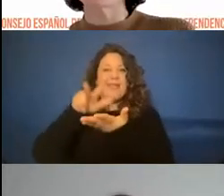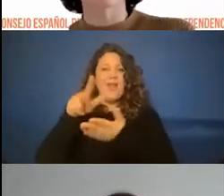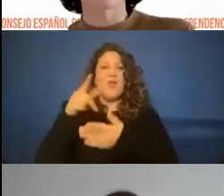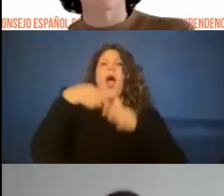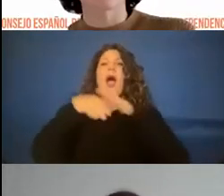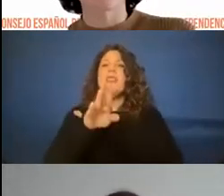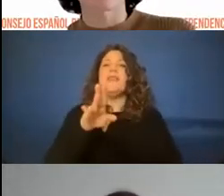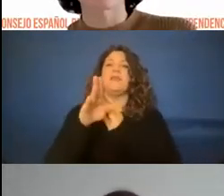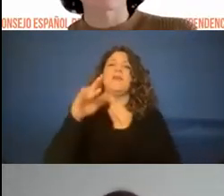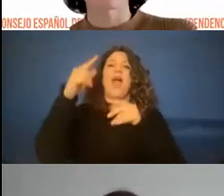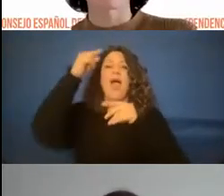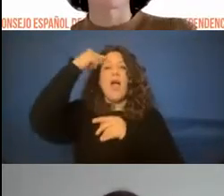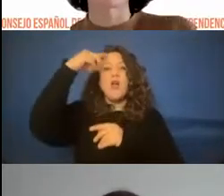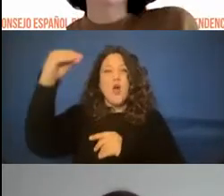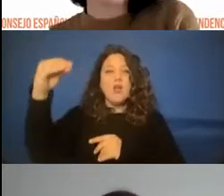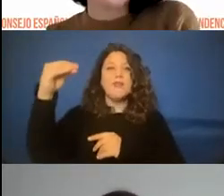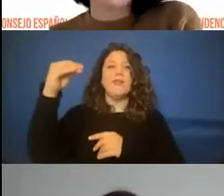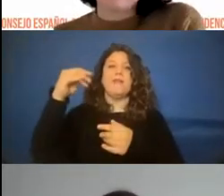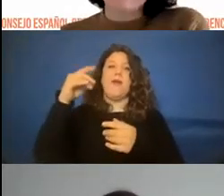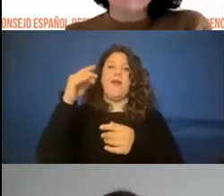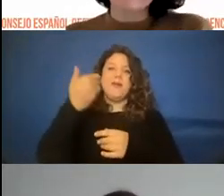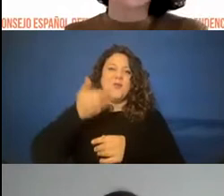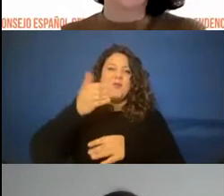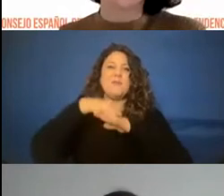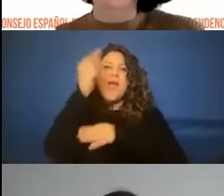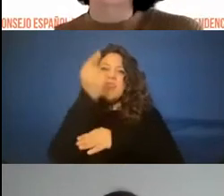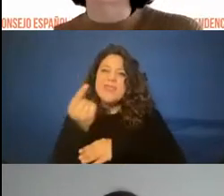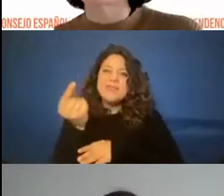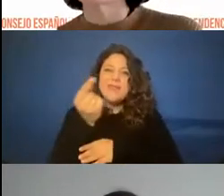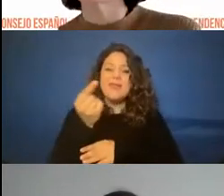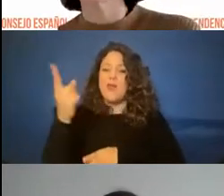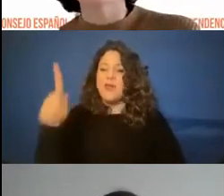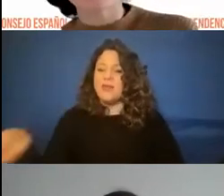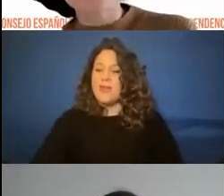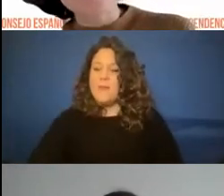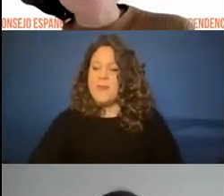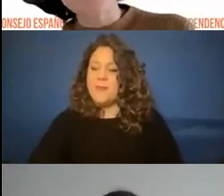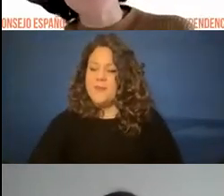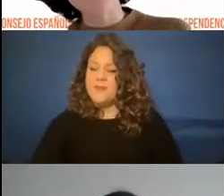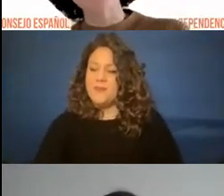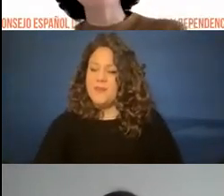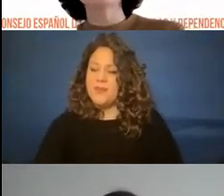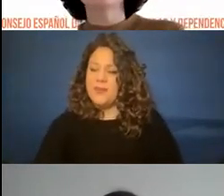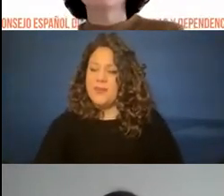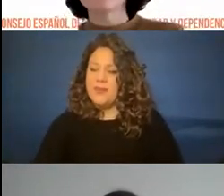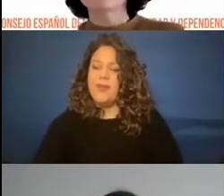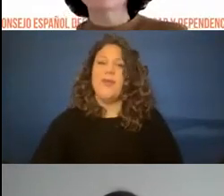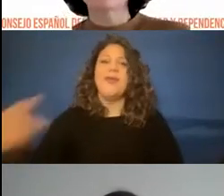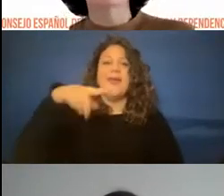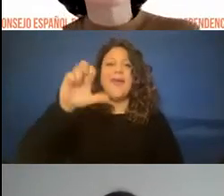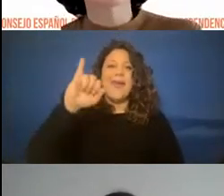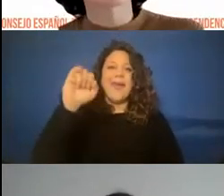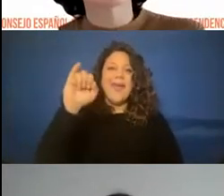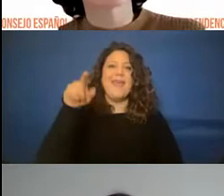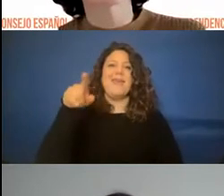y espectro del autismo, claves para el diseño, y con Gay Lagarde, directora de Entramados, colaboradora en el libro de Berta y autora